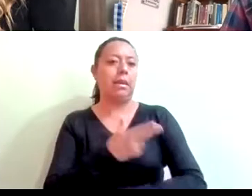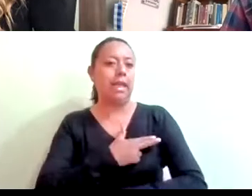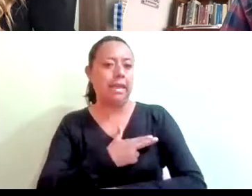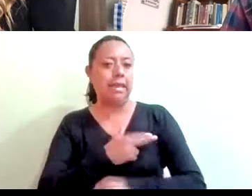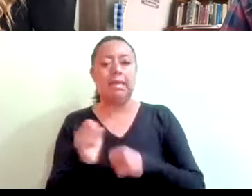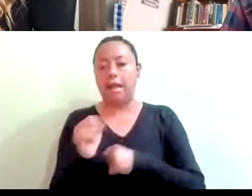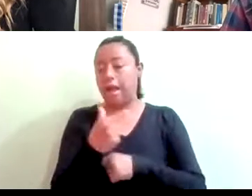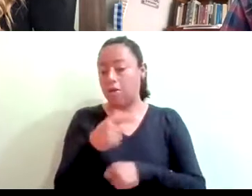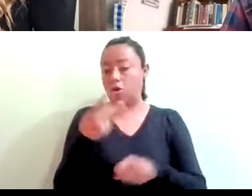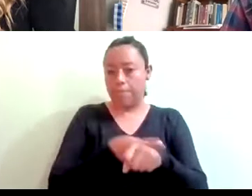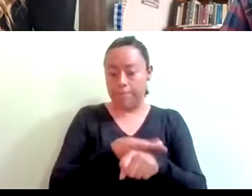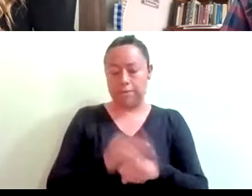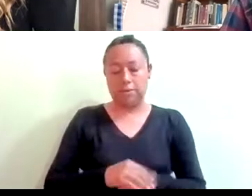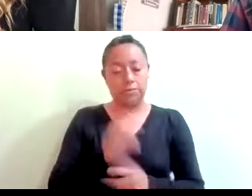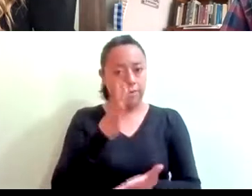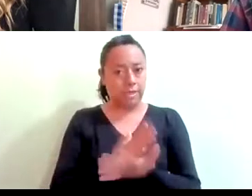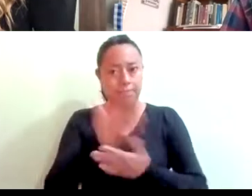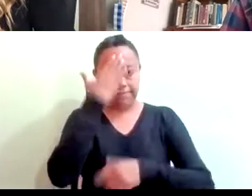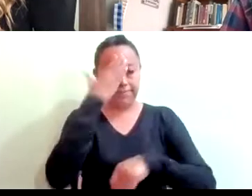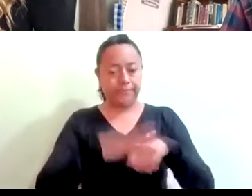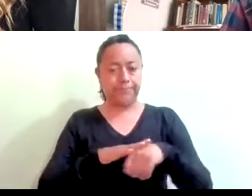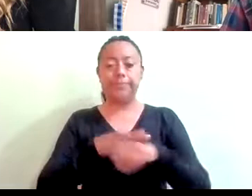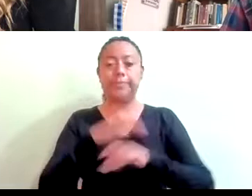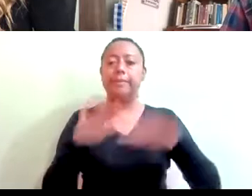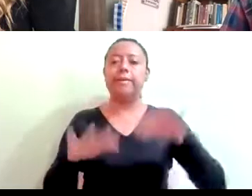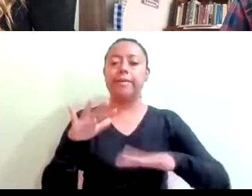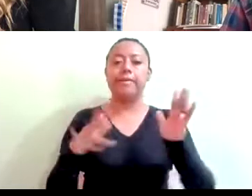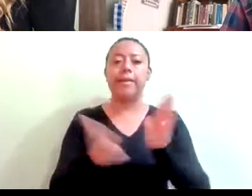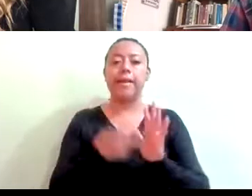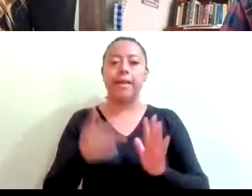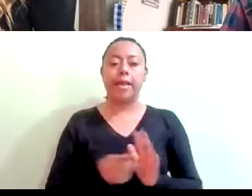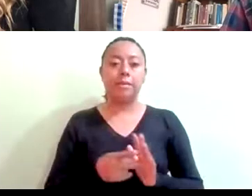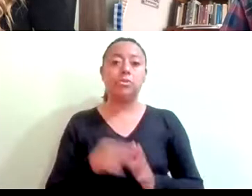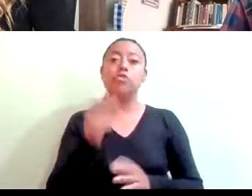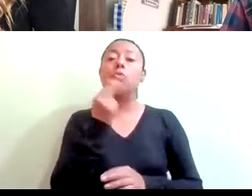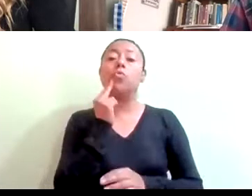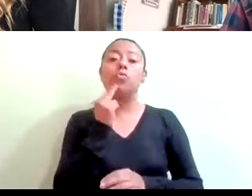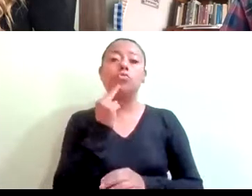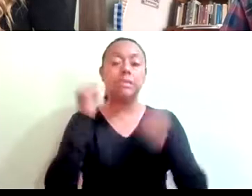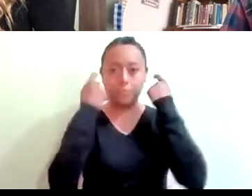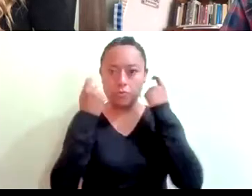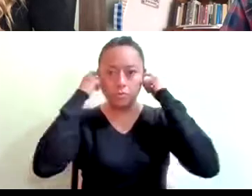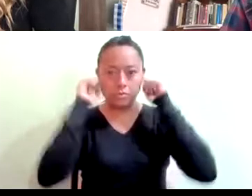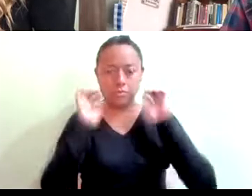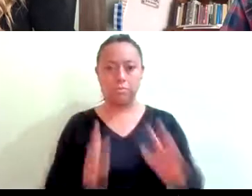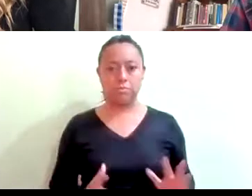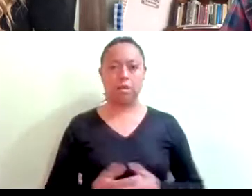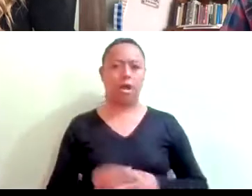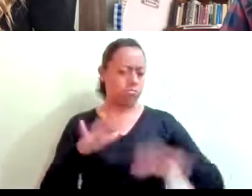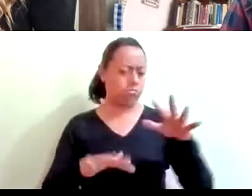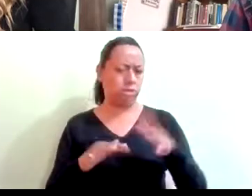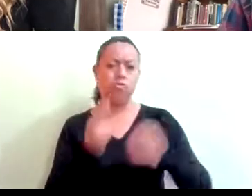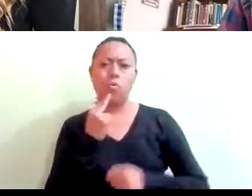Solamente considerar que muchas veces se ocupa las manos libres, ni siquiera se tienen ocupadas las manos con